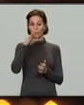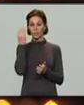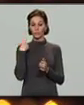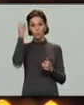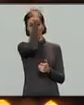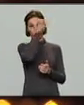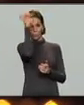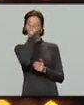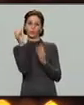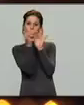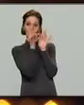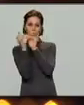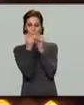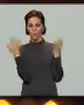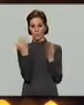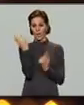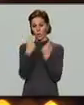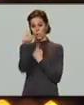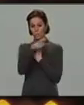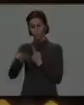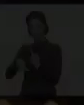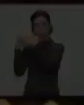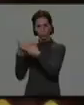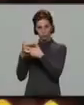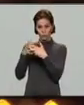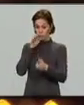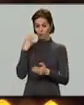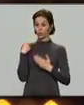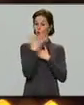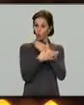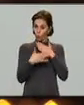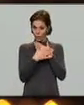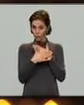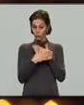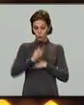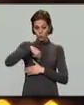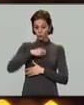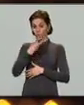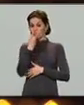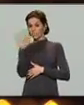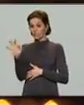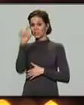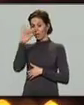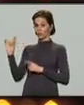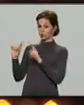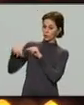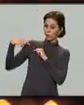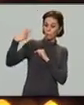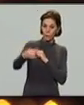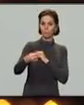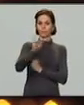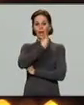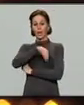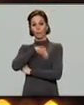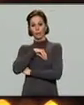ello, las posiciones se tienen que acercar. Es por ese estilo en la acción de gobierno por el que